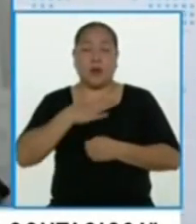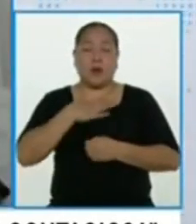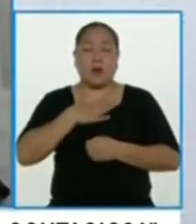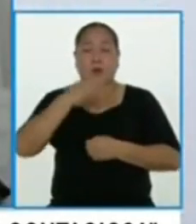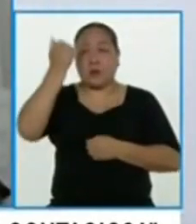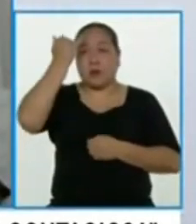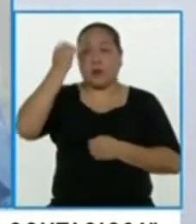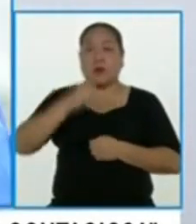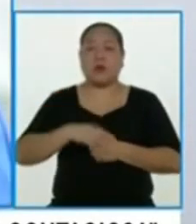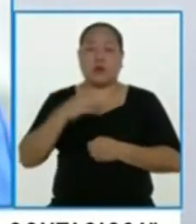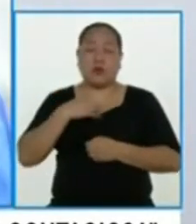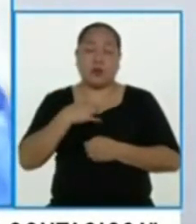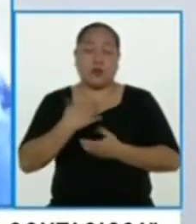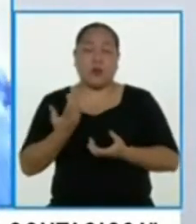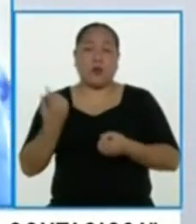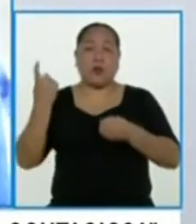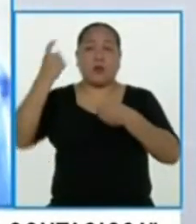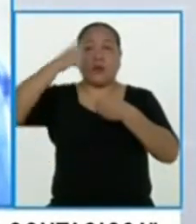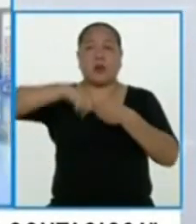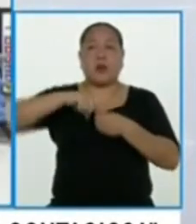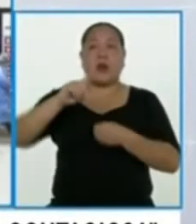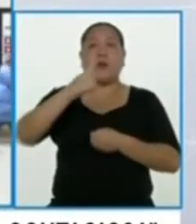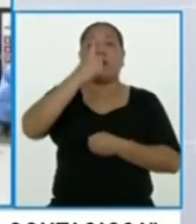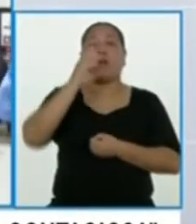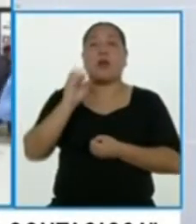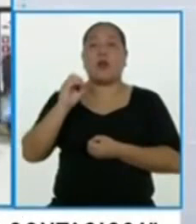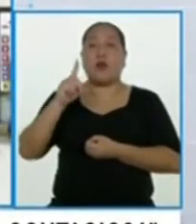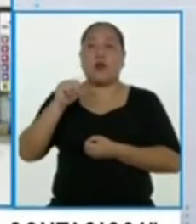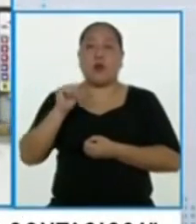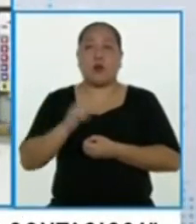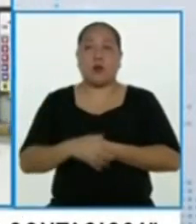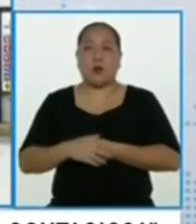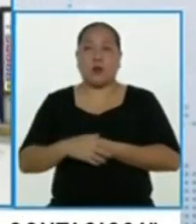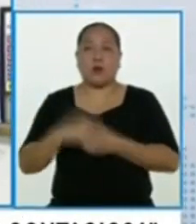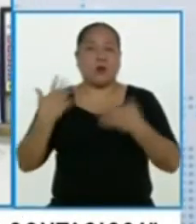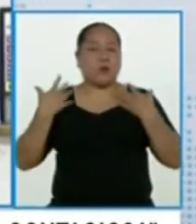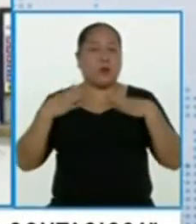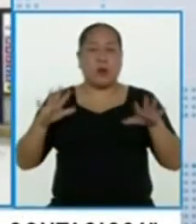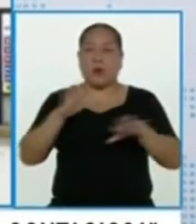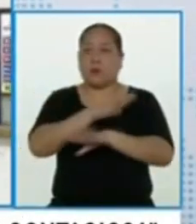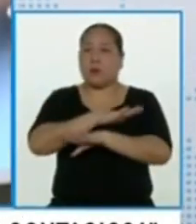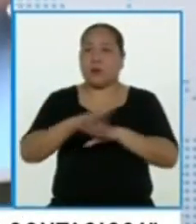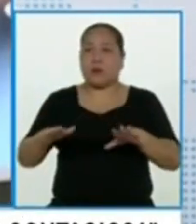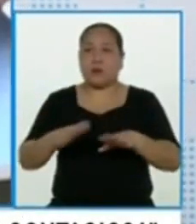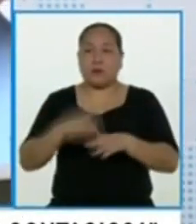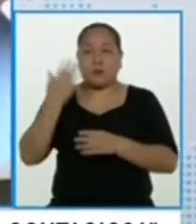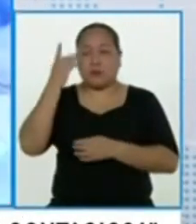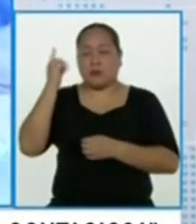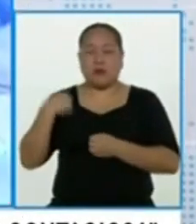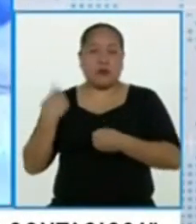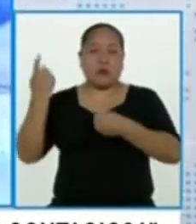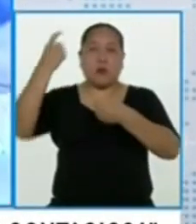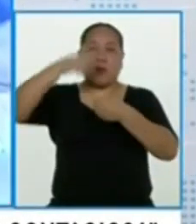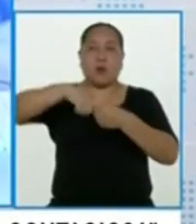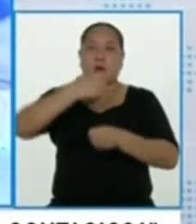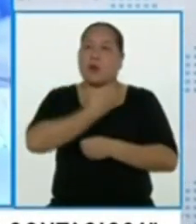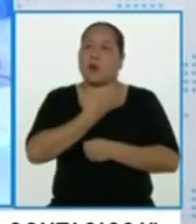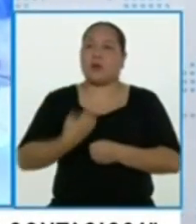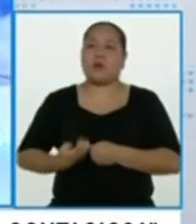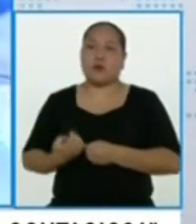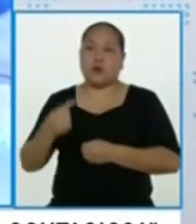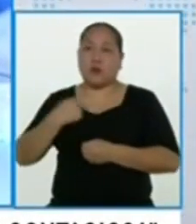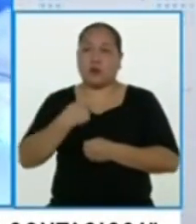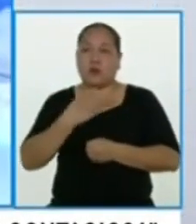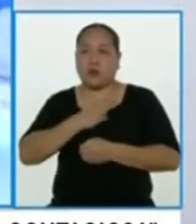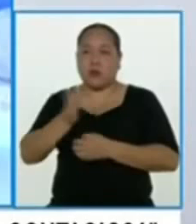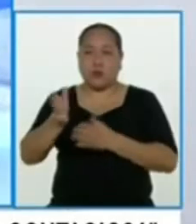Yo tuve el privilegio de participar de prospectiva en la primera ola. Y ahí terminó mi rol, no soy parte del gobierno y desde entonces me he dedicado a